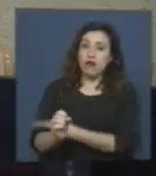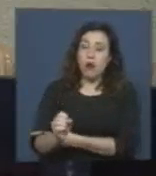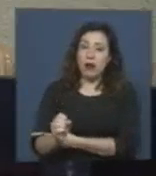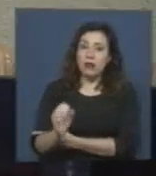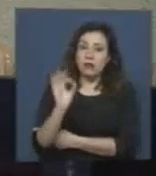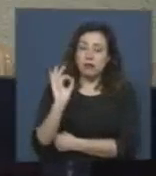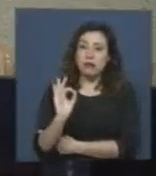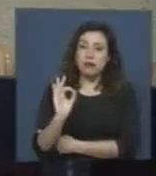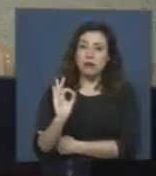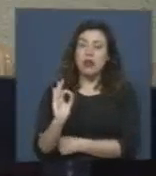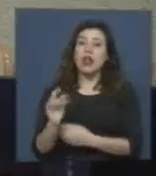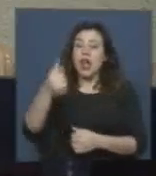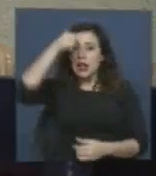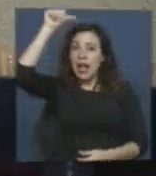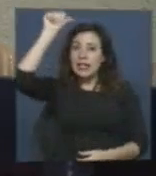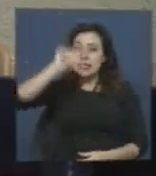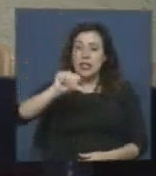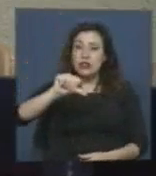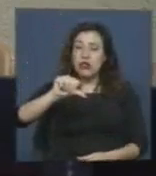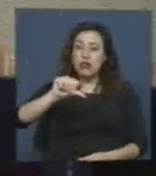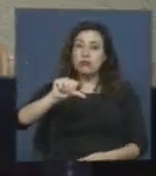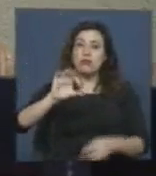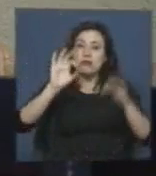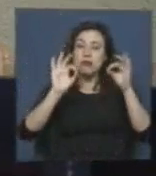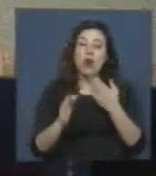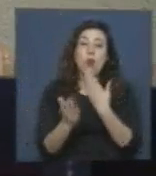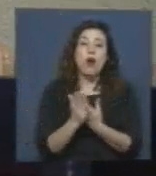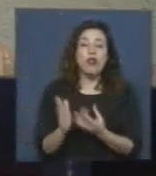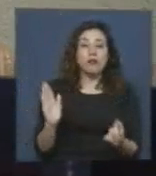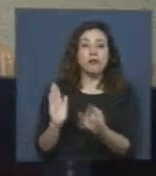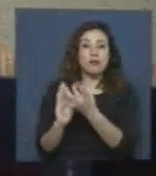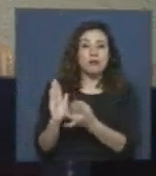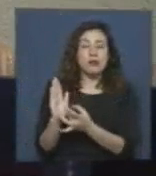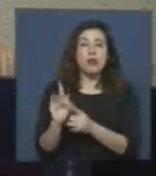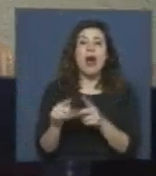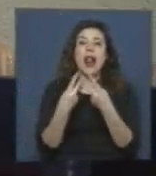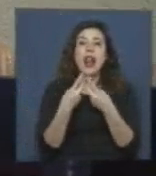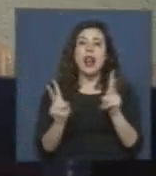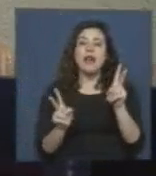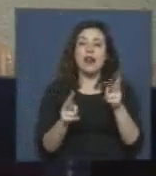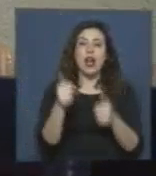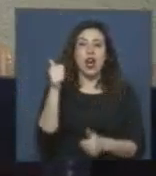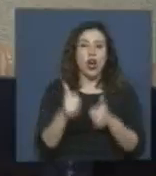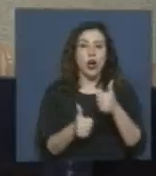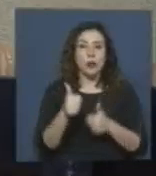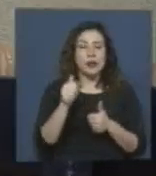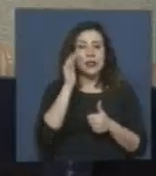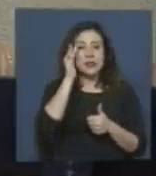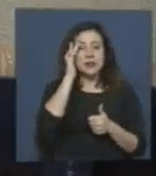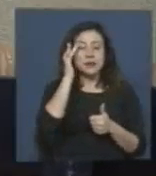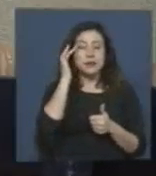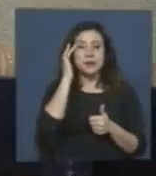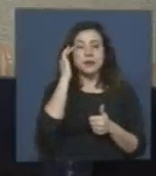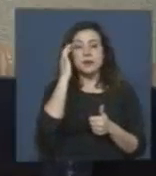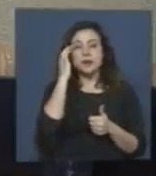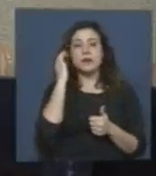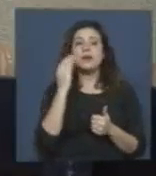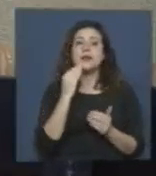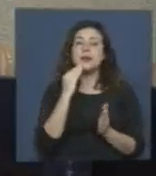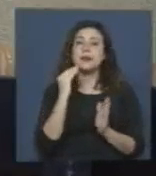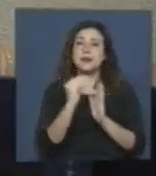concluya con sanciones penales a quienes vulneren los principios de la libre competencia e